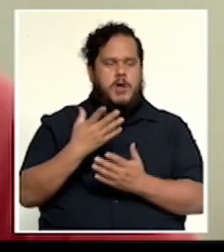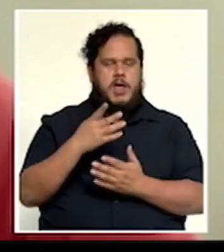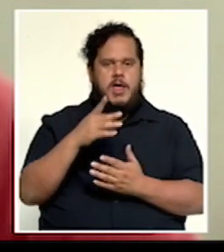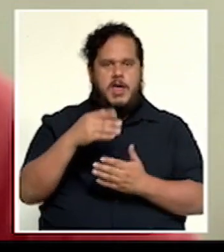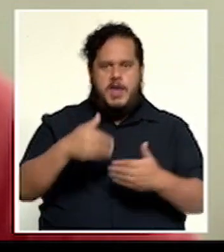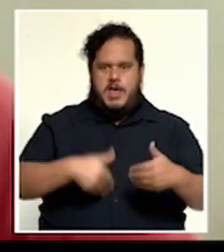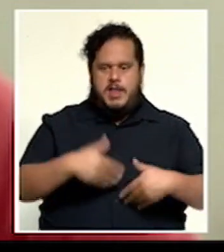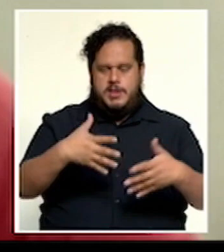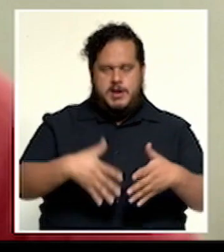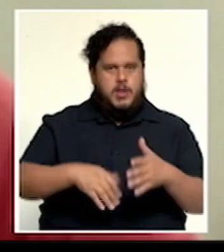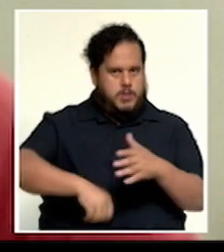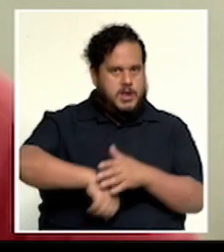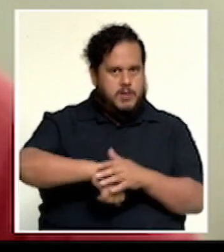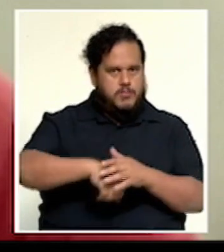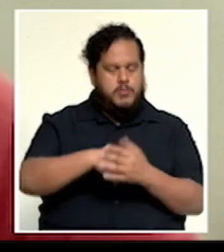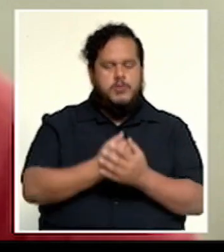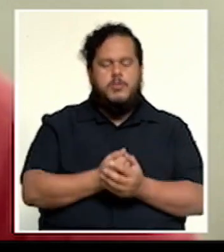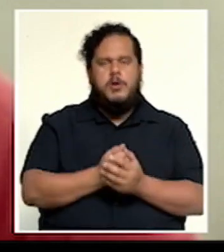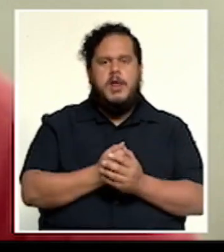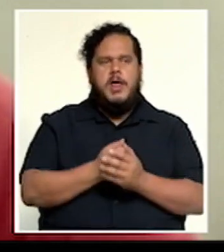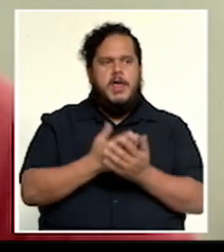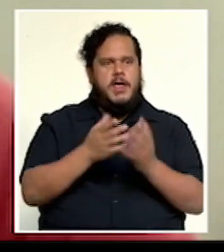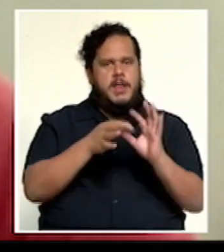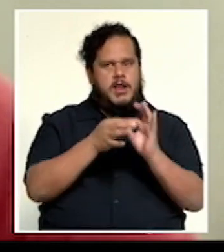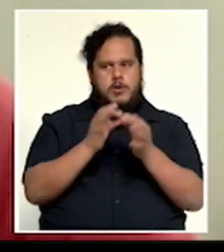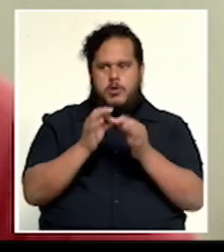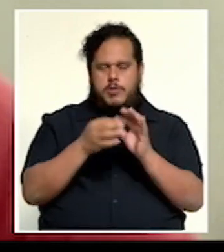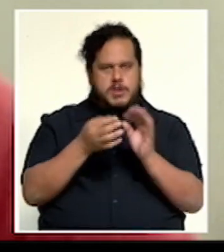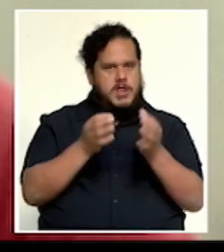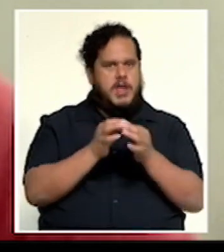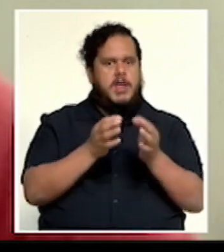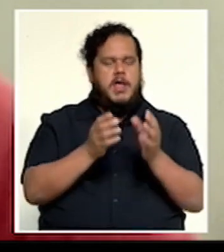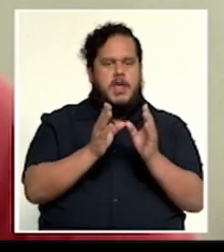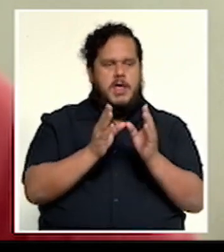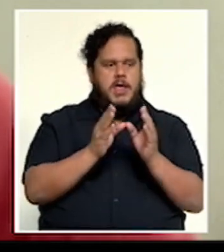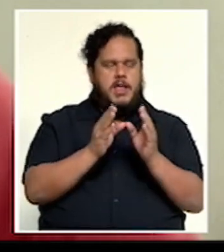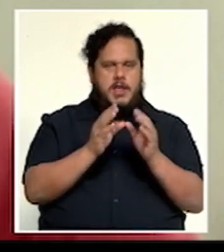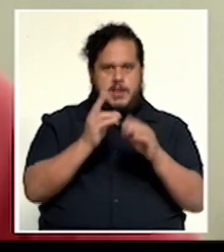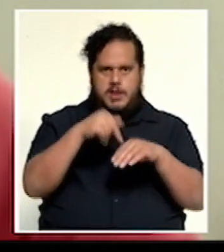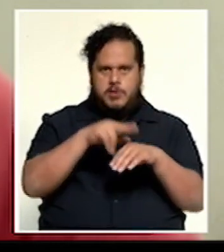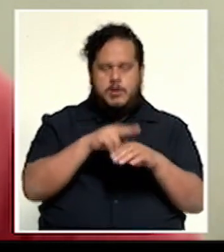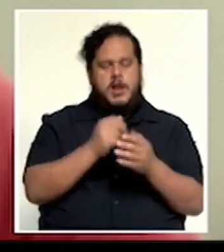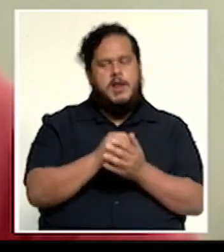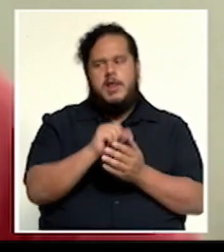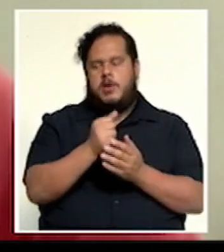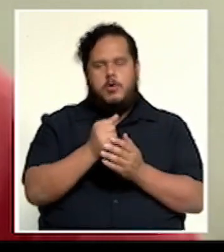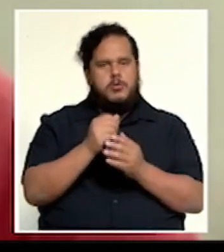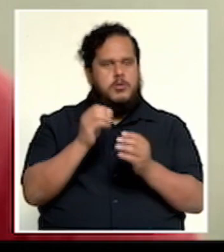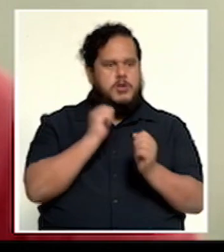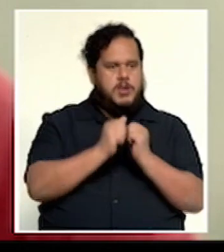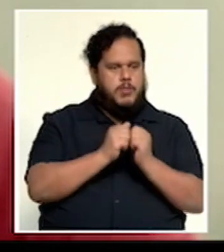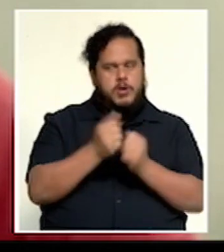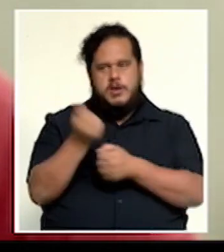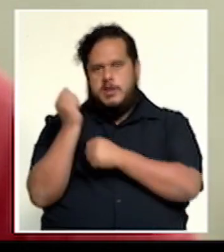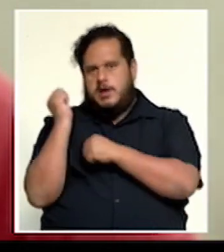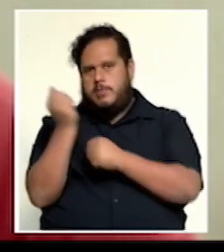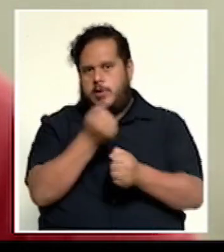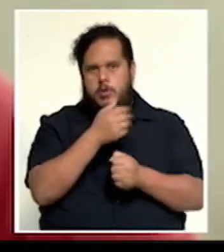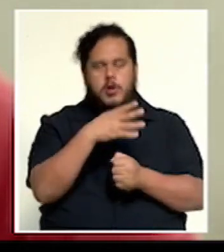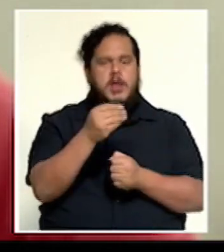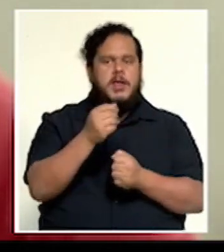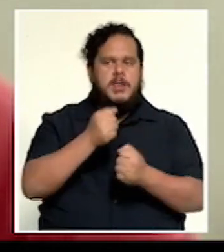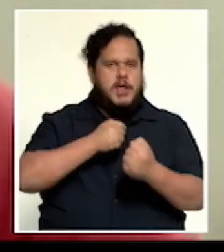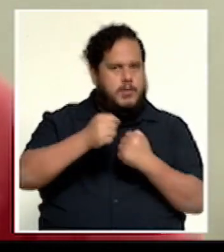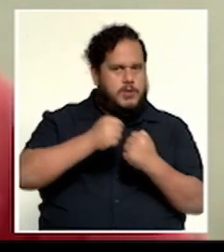el fútbol, en el Comité Olímpico Nacional, en otros deportes también, el béisbol y el boxeo, que eran parte